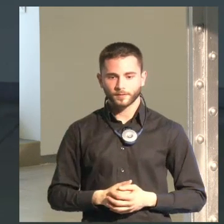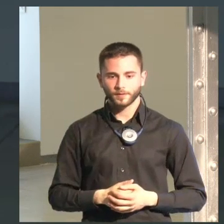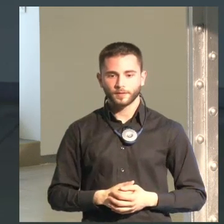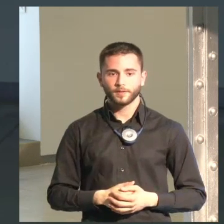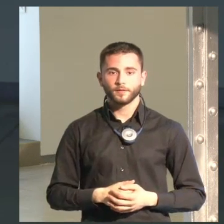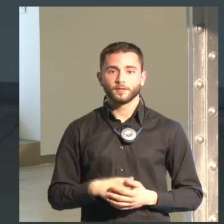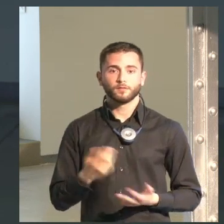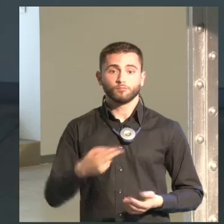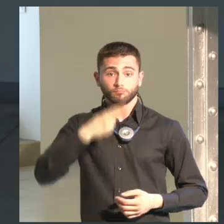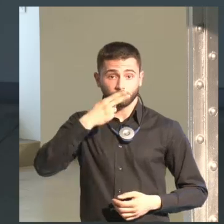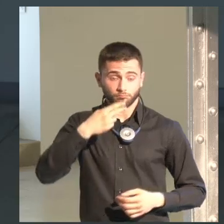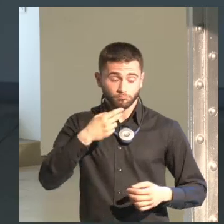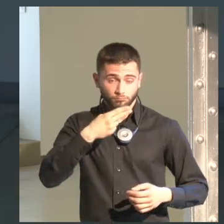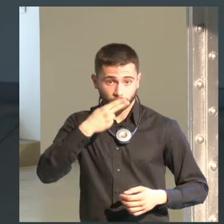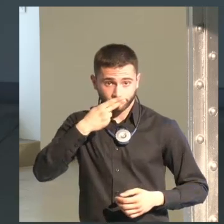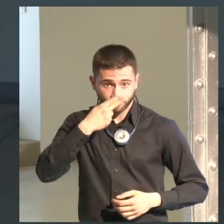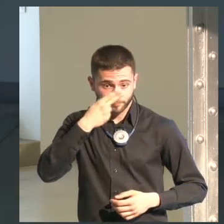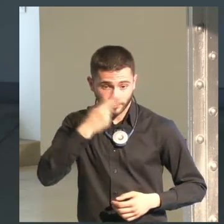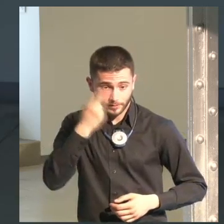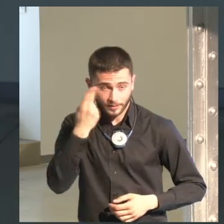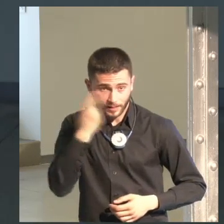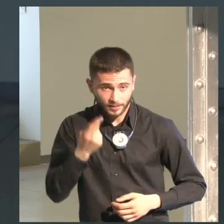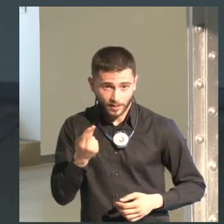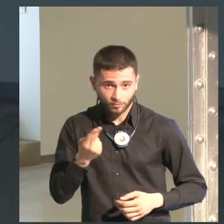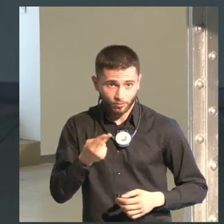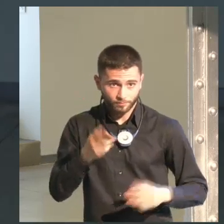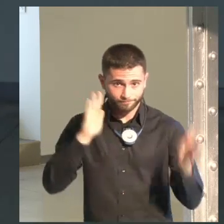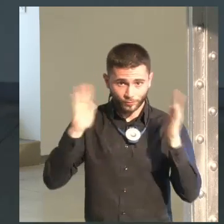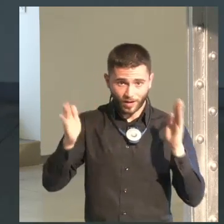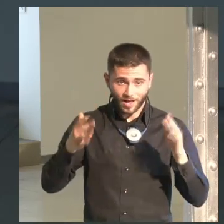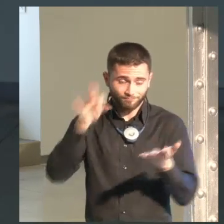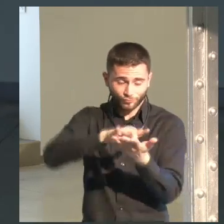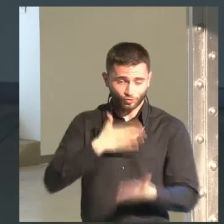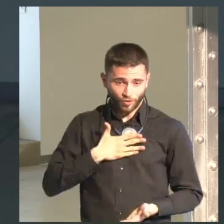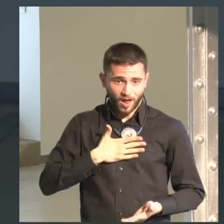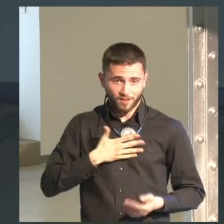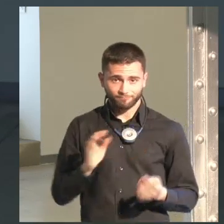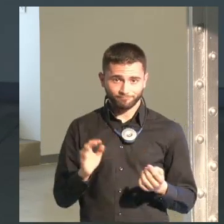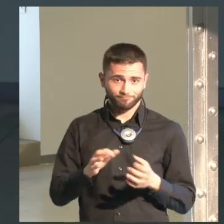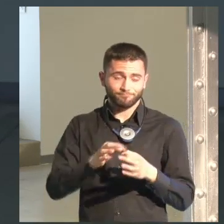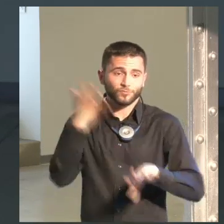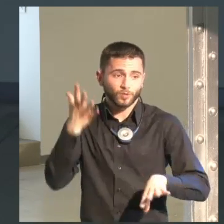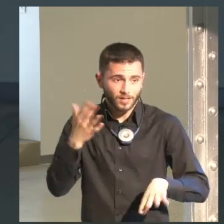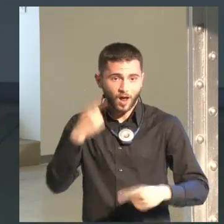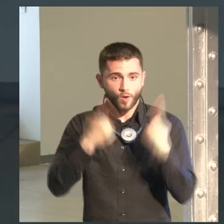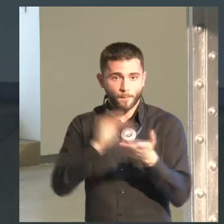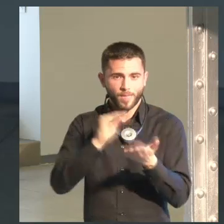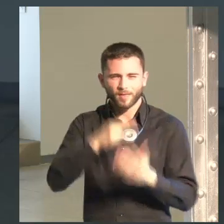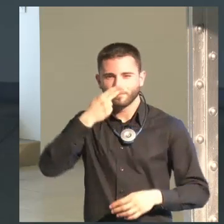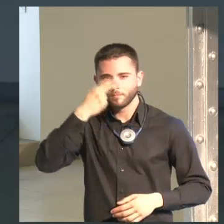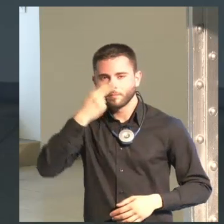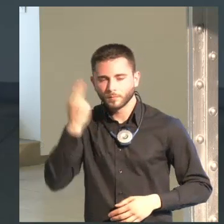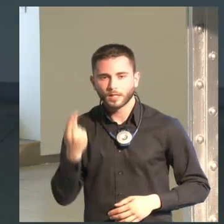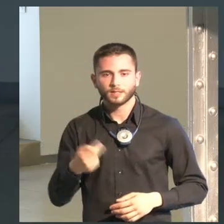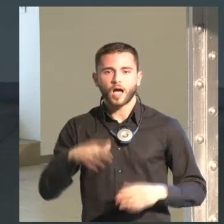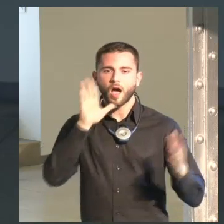times. Pues sí, la verdad es que nos ha tocado. Hemos tenido mucha suerte, a veces demasiado interesantes, pero quiero decir, son